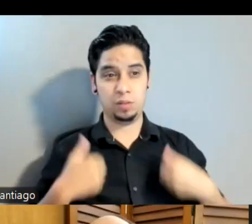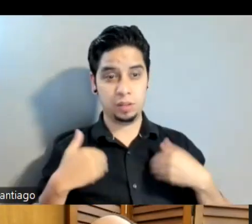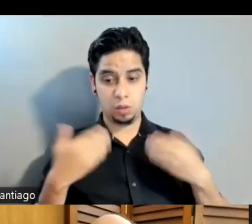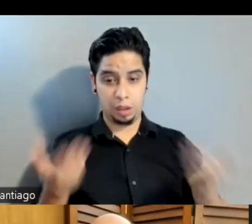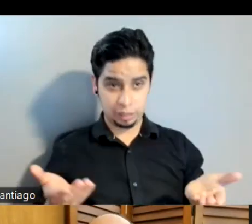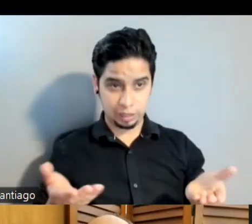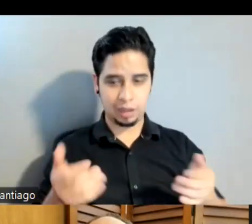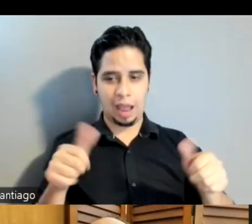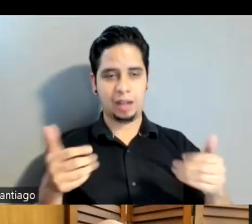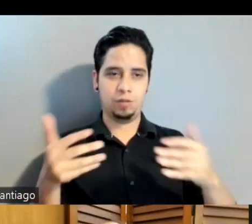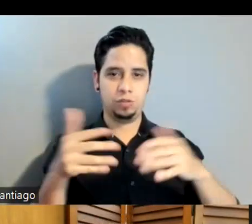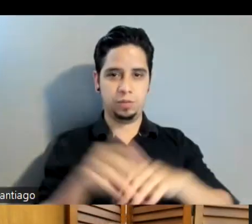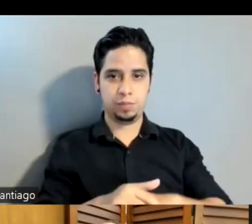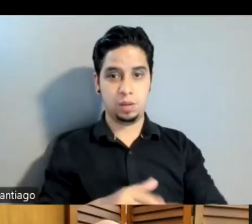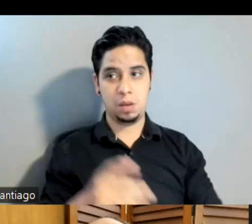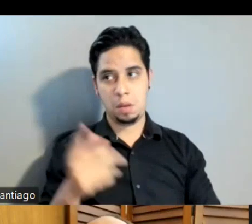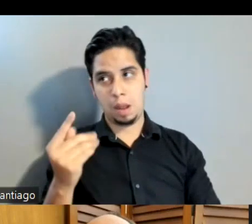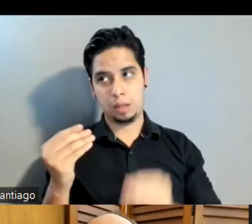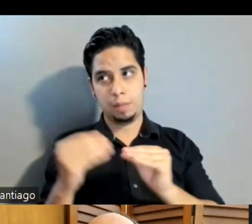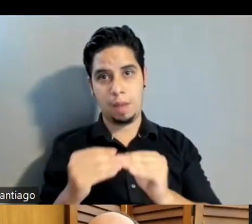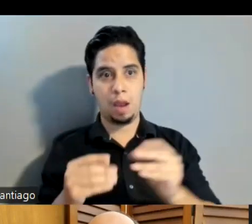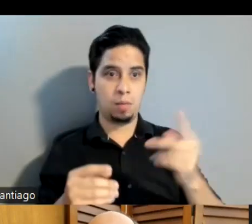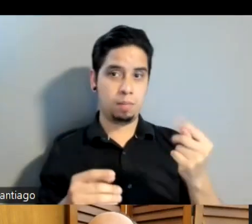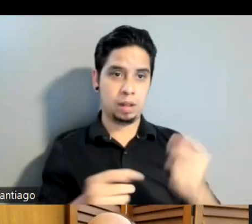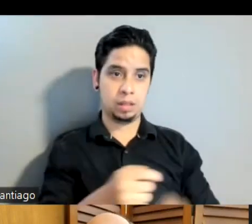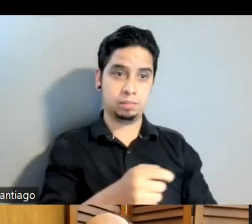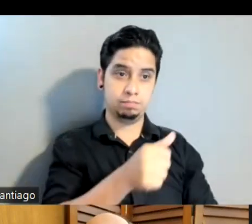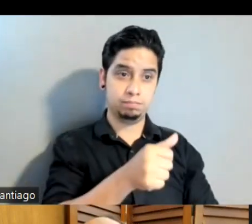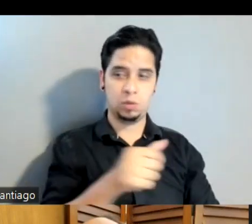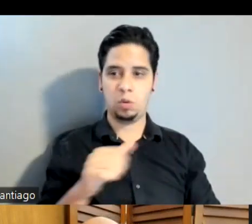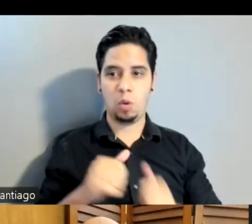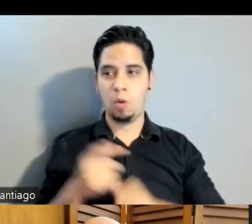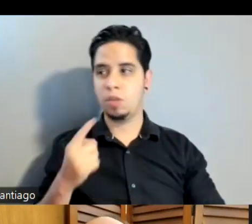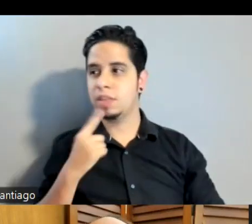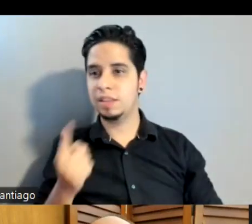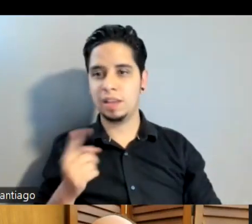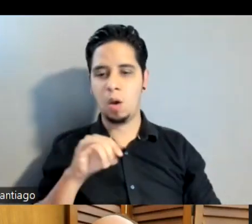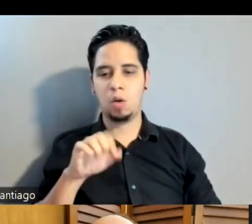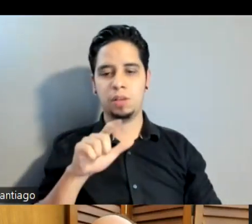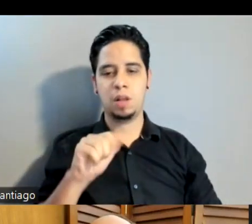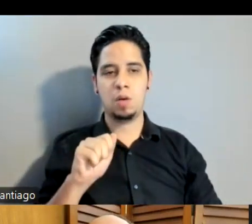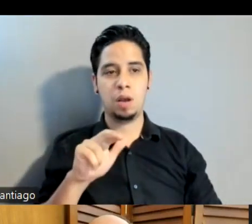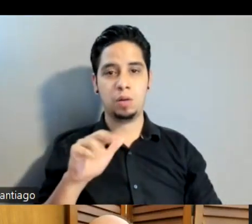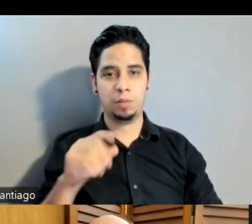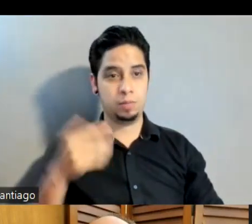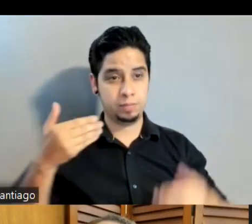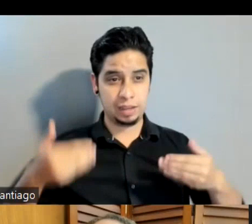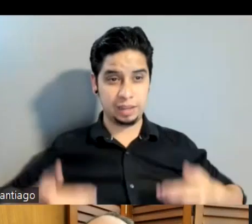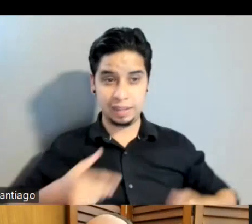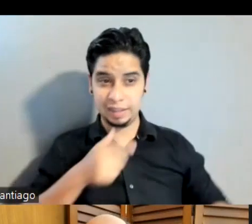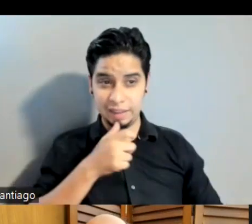Fusión. Un mal de más, un mal de menos, como dice José Roda de Arroyo. Pero aquí estamos, Adriana Pantoja. Mira qué